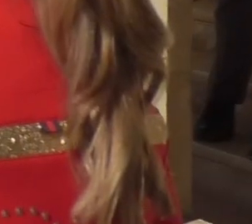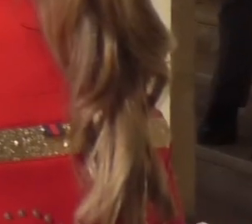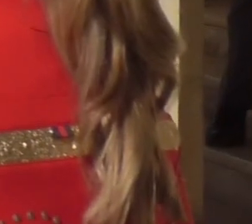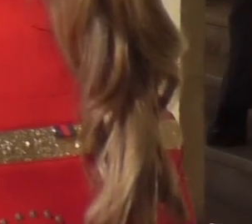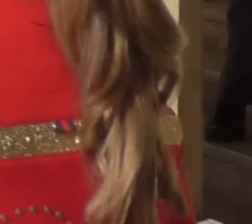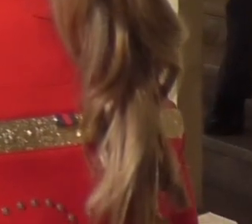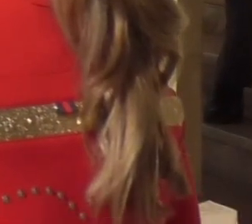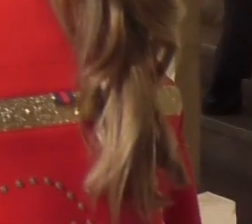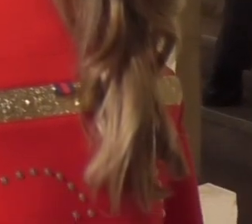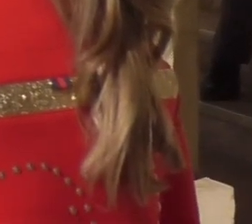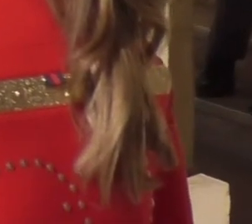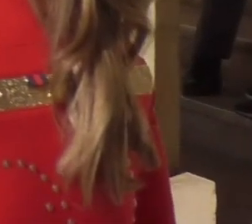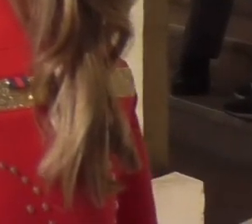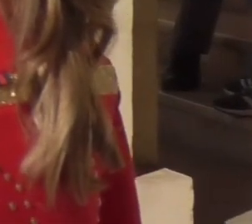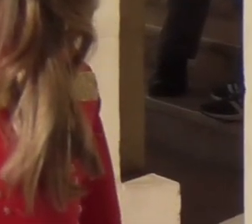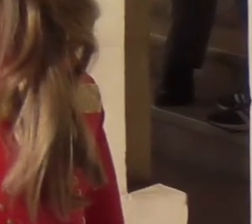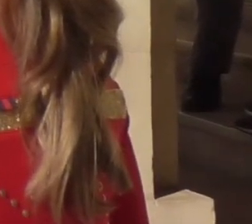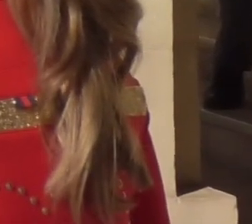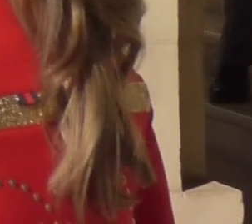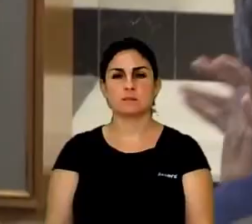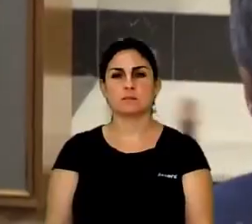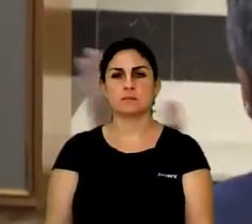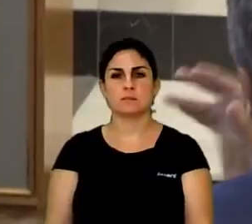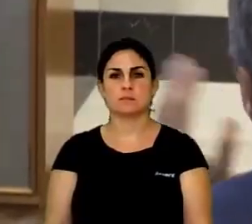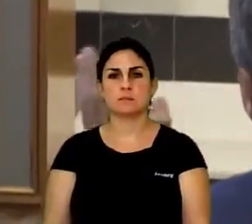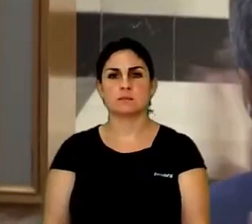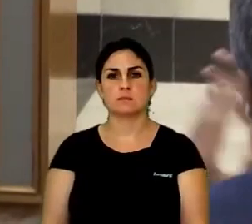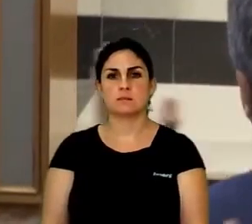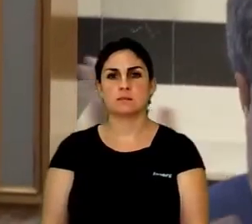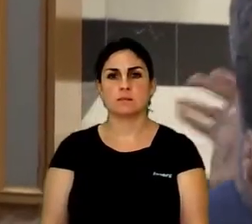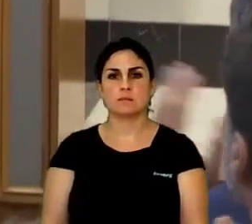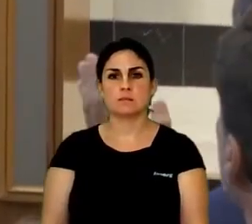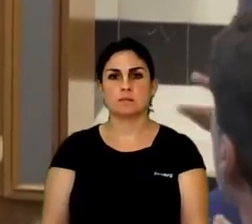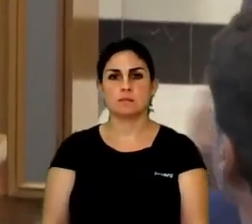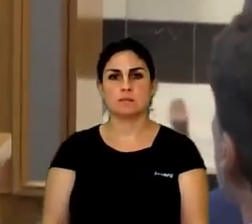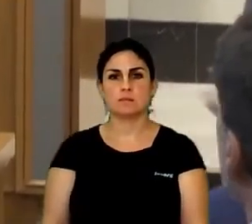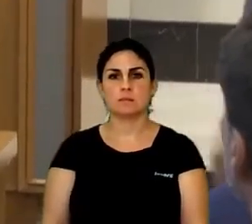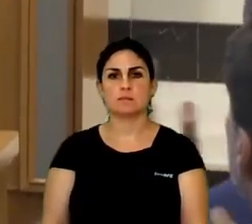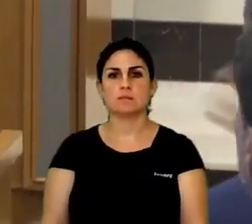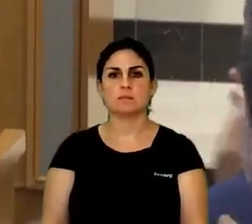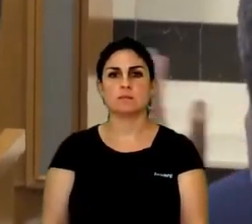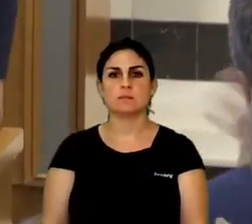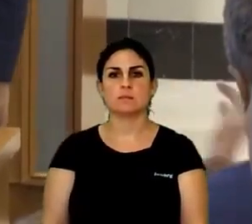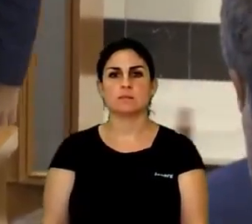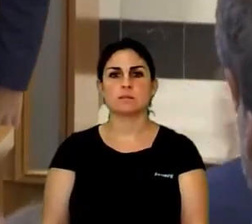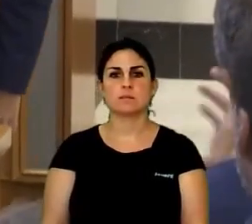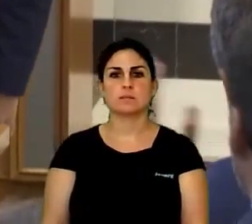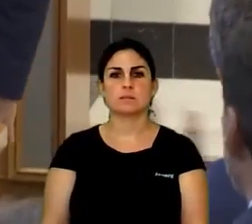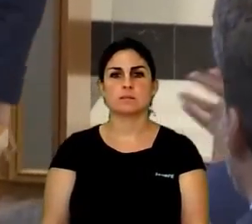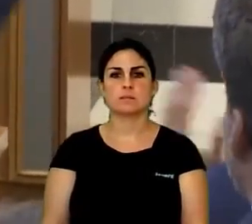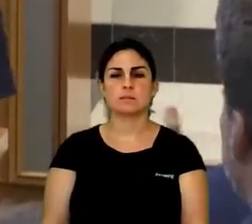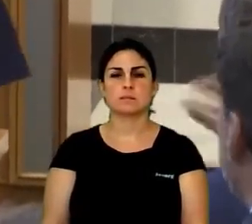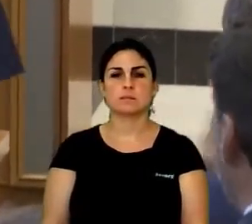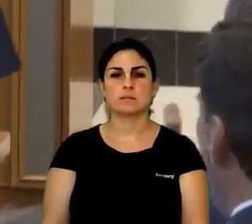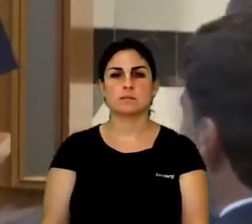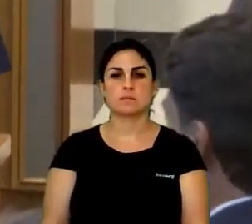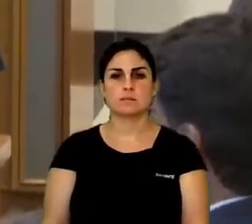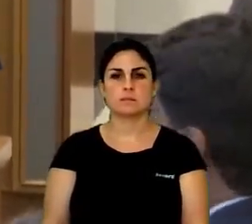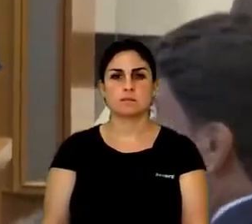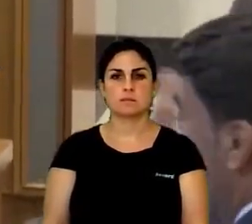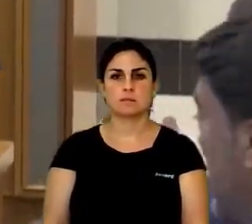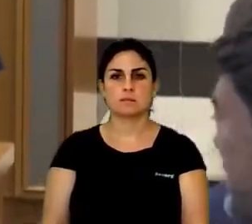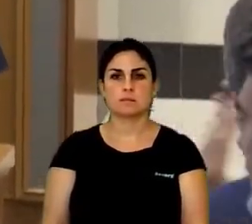provincial ha puesto el acento en relación al trasvase Tajo segura de hecho en este contexto se enmarca la